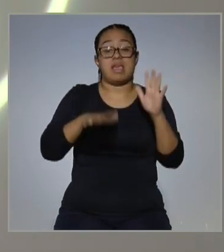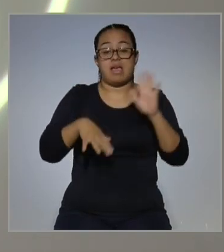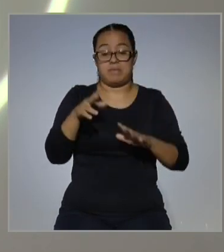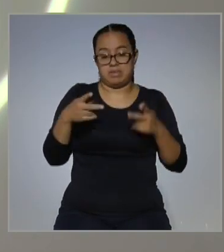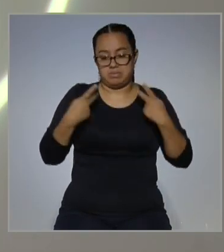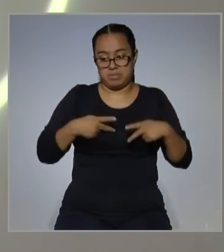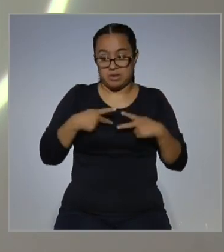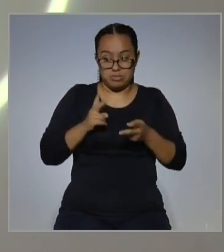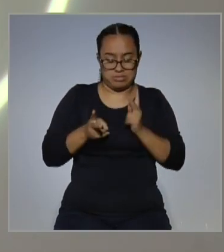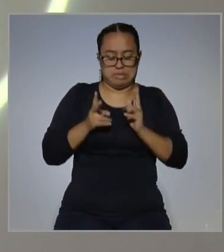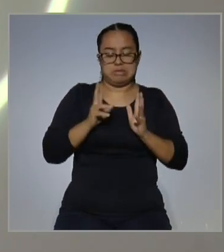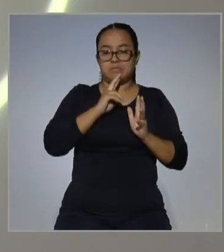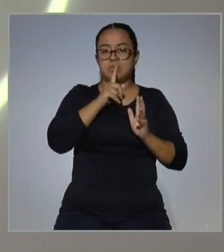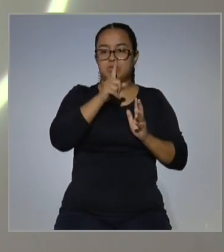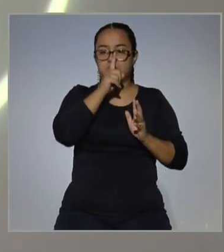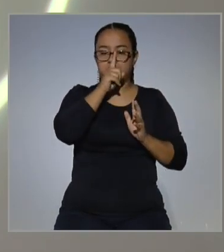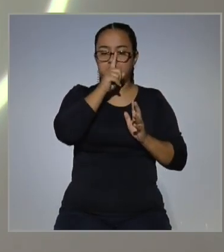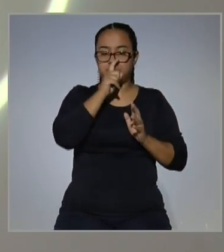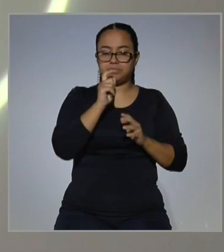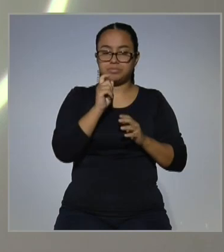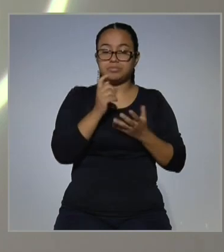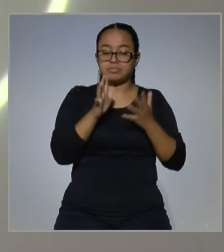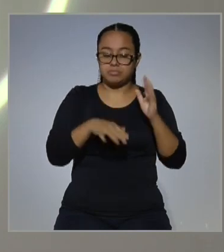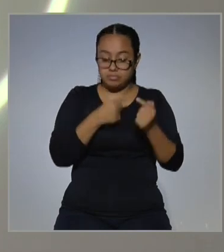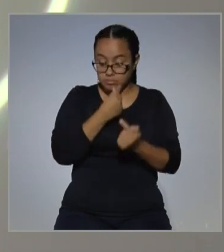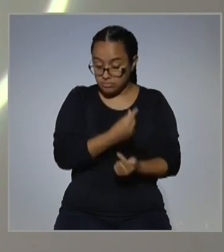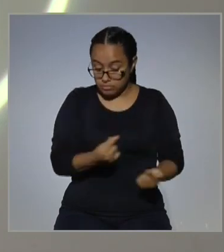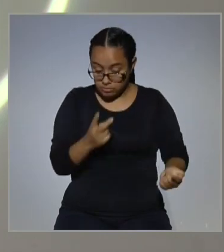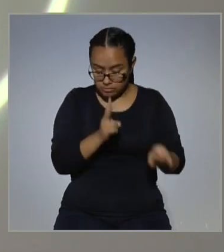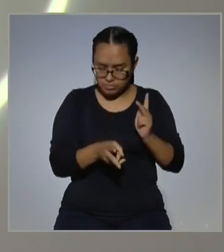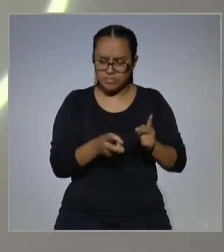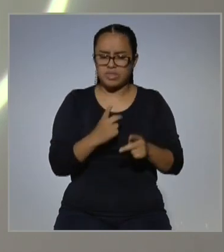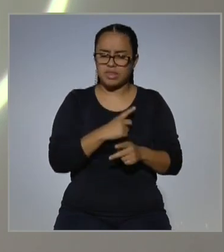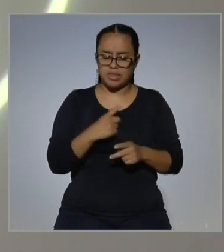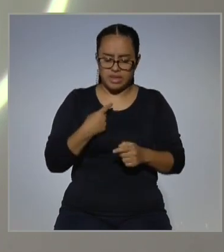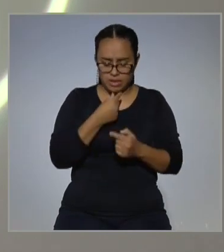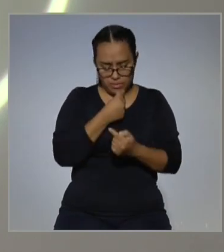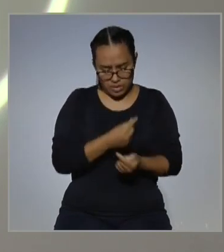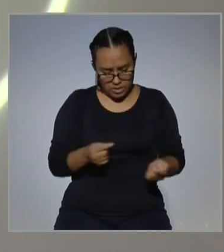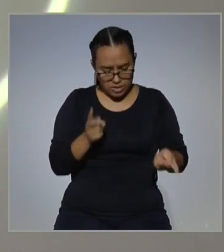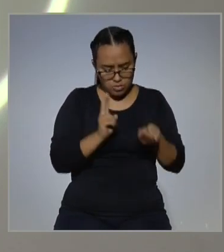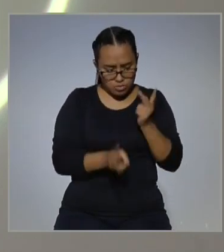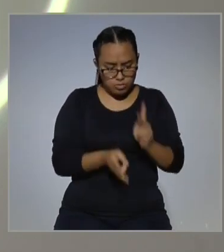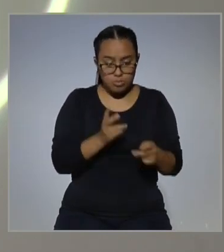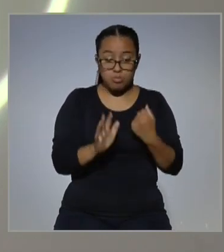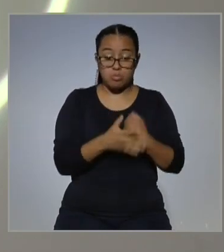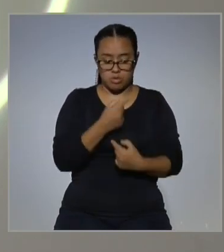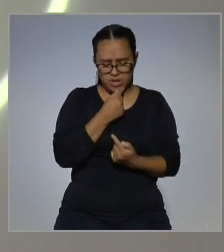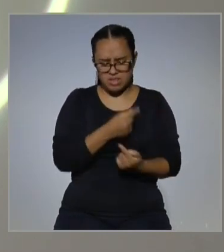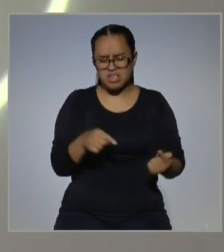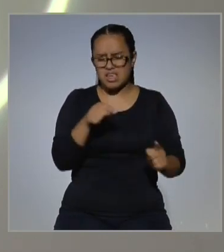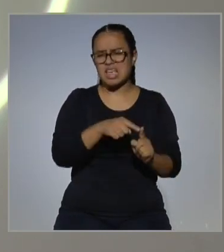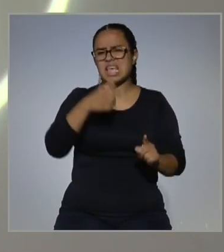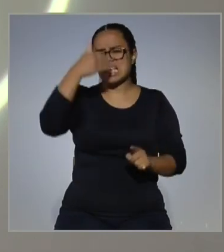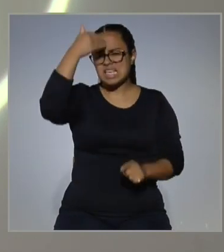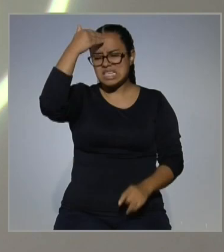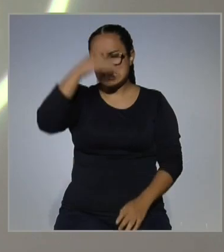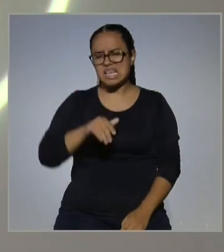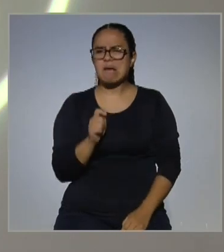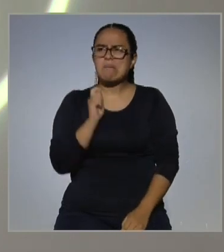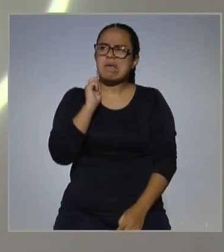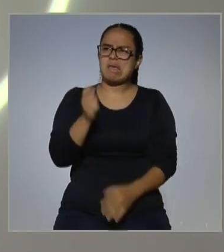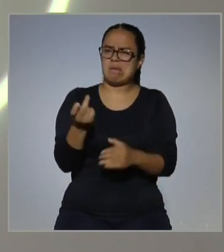con lo que estaba comentando nuestro panel, con las infancias. Hay que hablar de este tema con las infancias porque las infancias saben perfectamente lo que